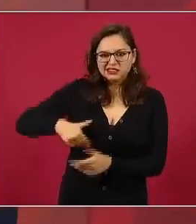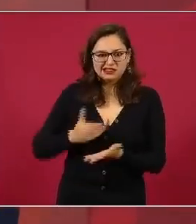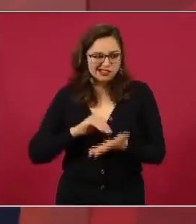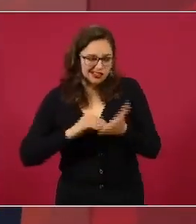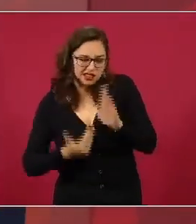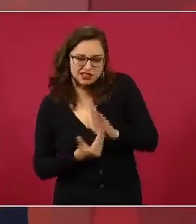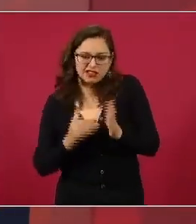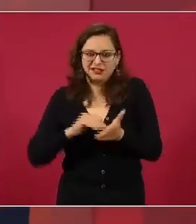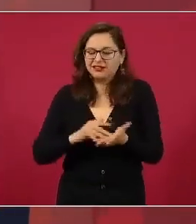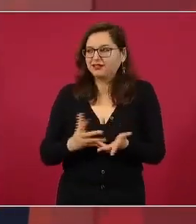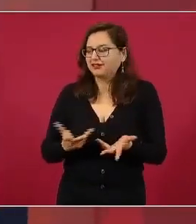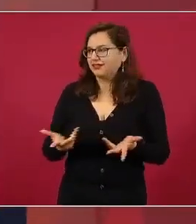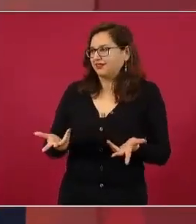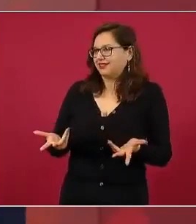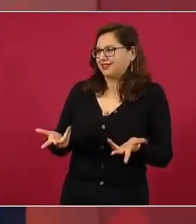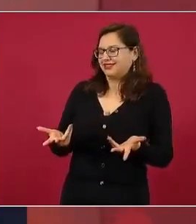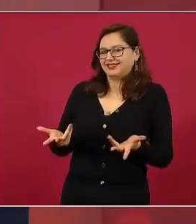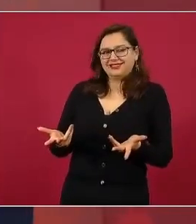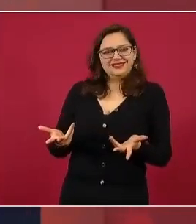Parece mentira, pero es